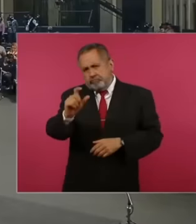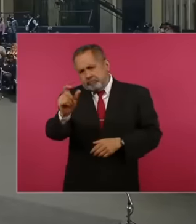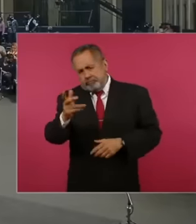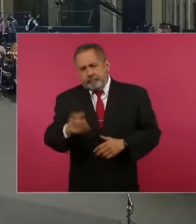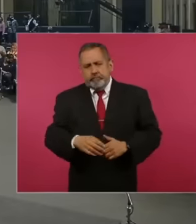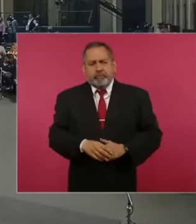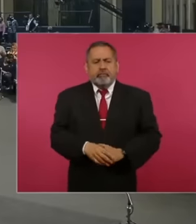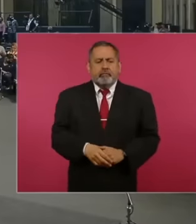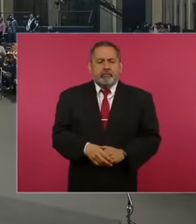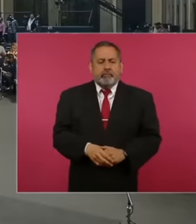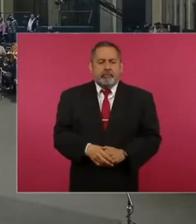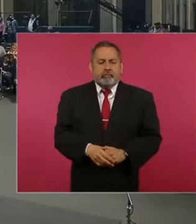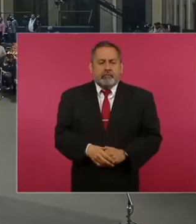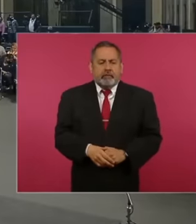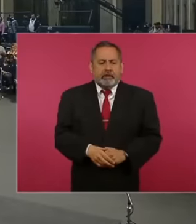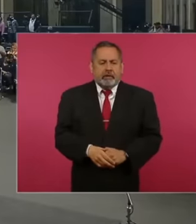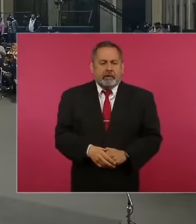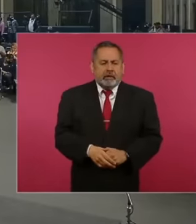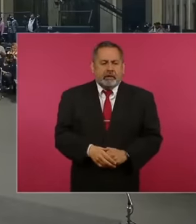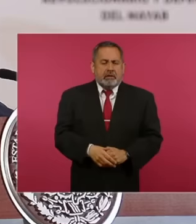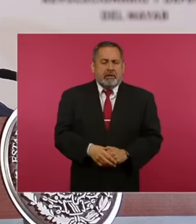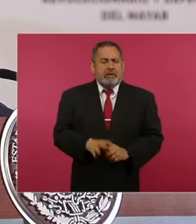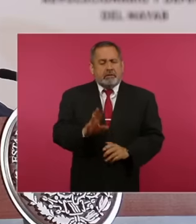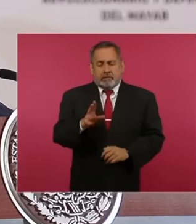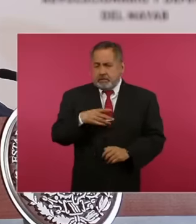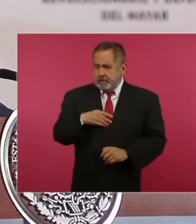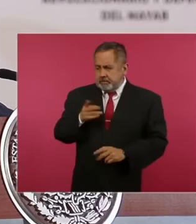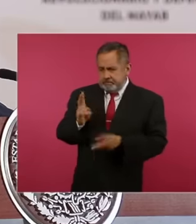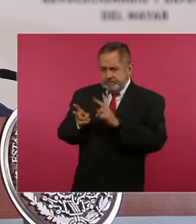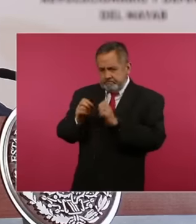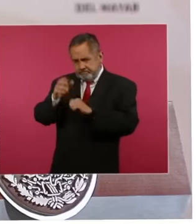avance que se tiene en este asunto.